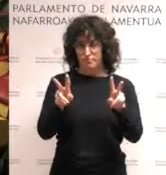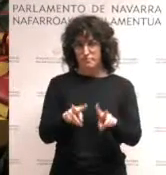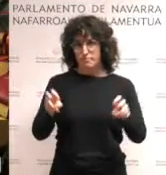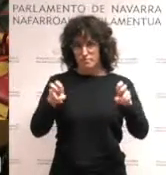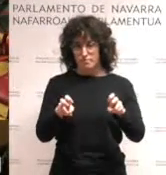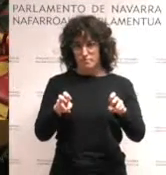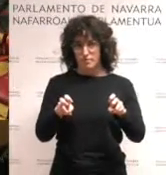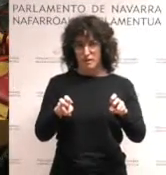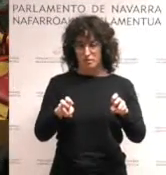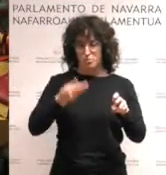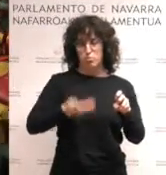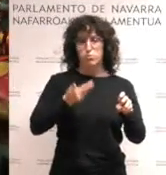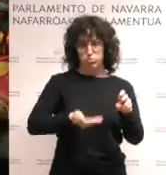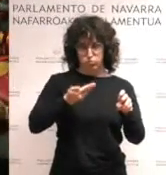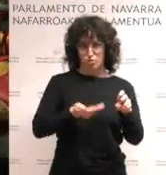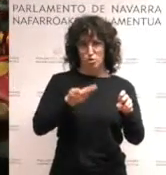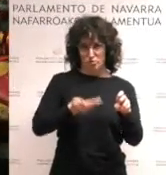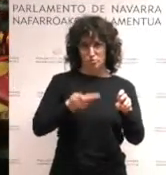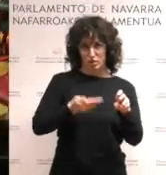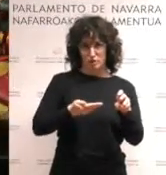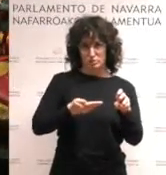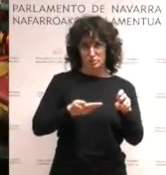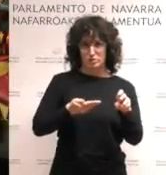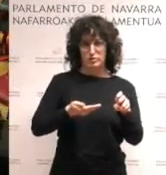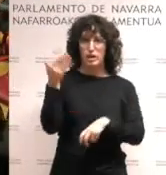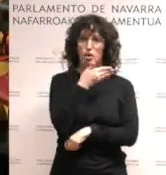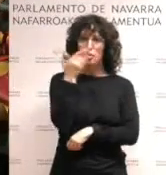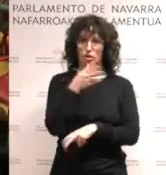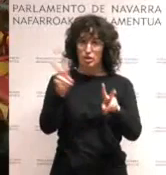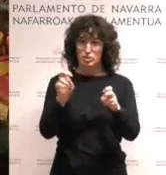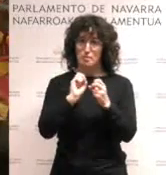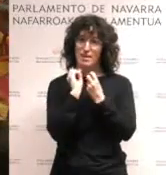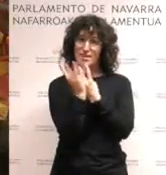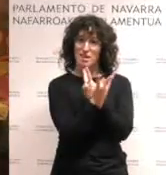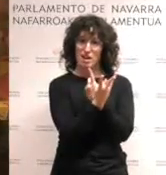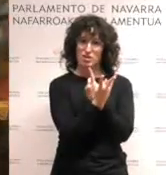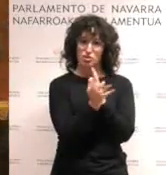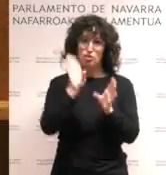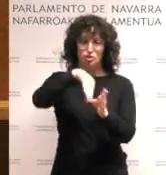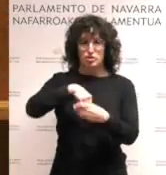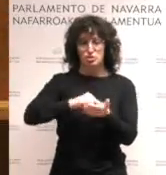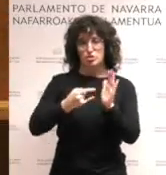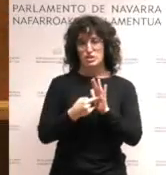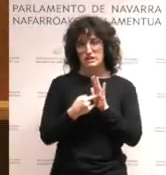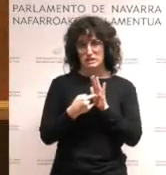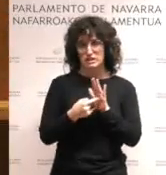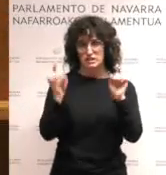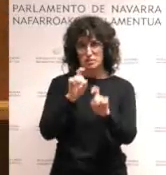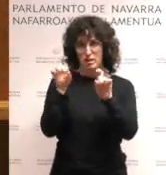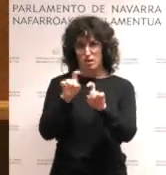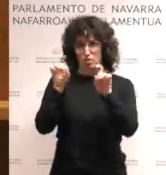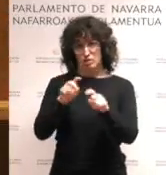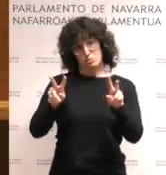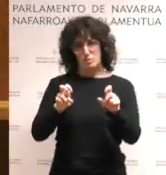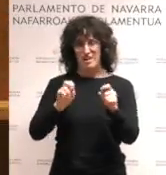sobre un tema capital hoy en el debate escolar, el de las ratios en el sistema educativo. Bien es sabido que el asunto